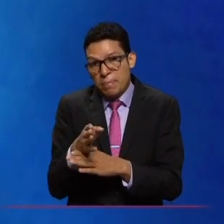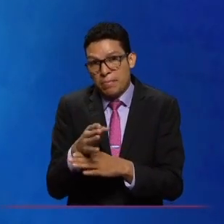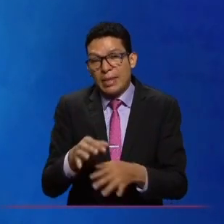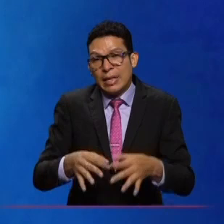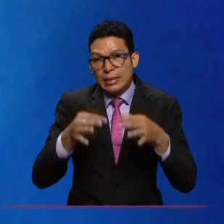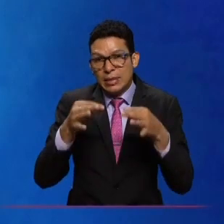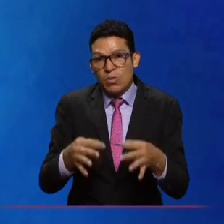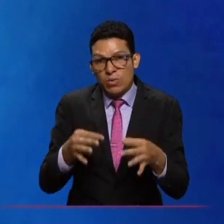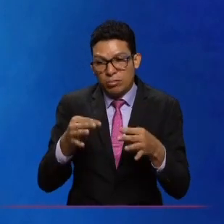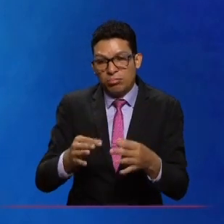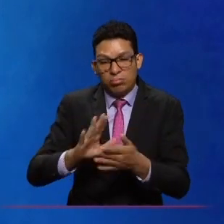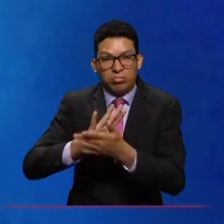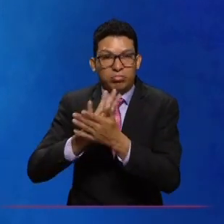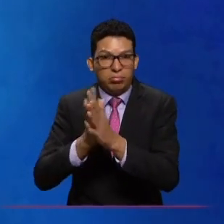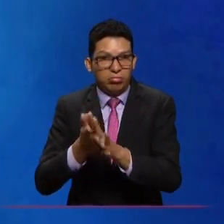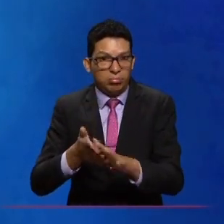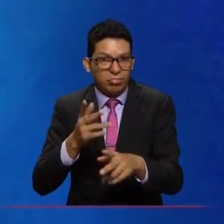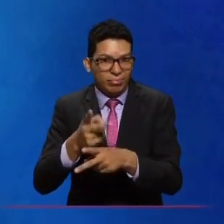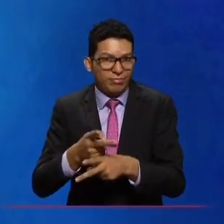seguros cubren la obligación.